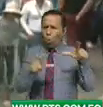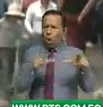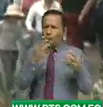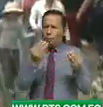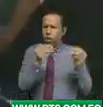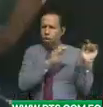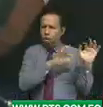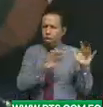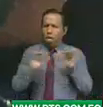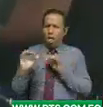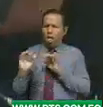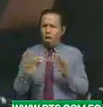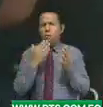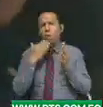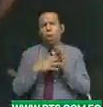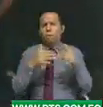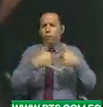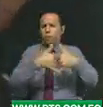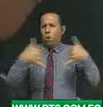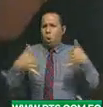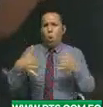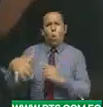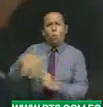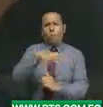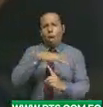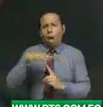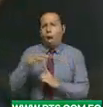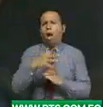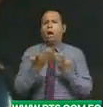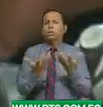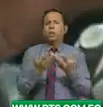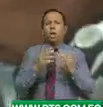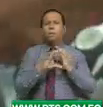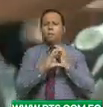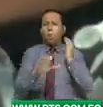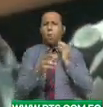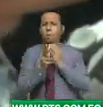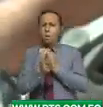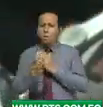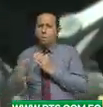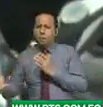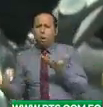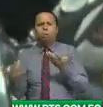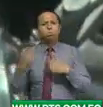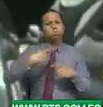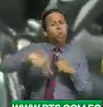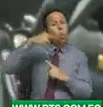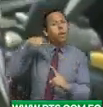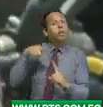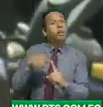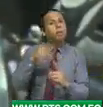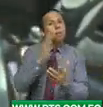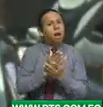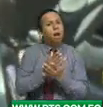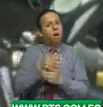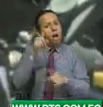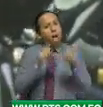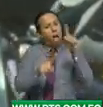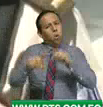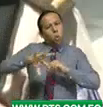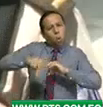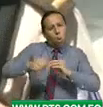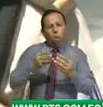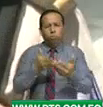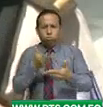como centros comerciales, plazas, parques y paradas de buses, con el objetivo de prevenir el cometimiento de posibles delitos en la urbe. Desde el día de